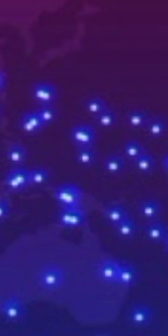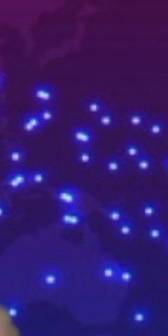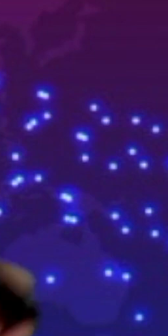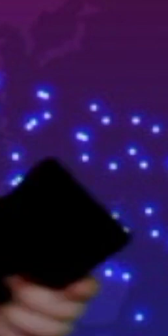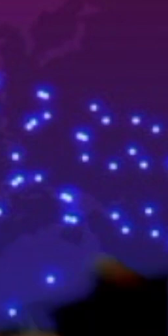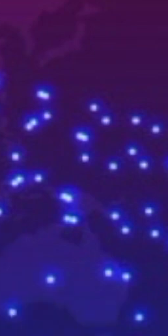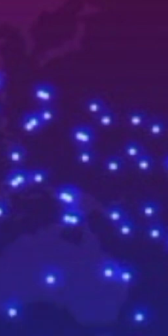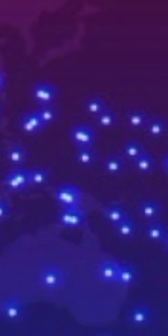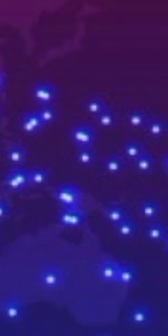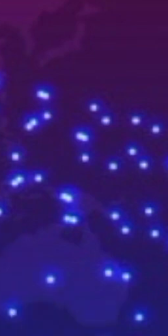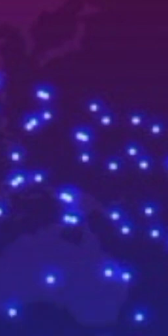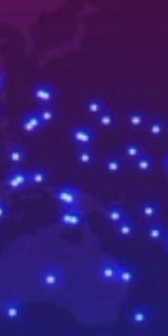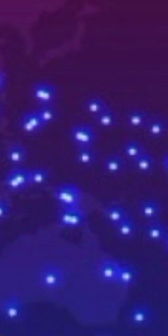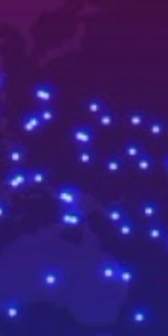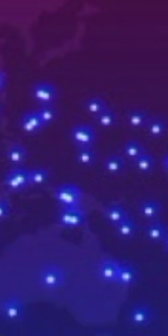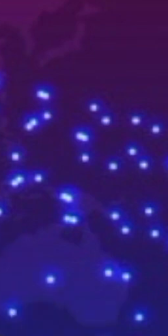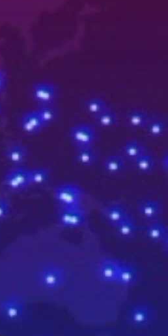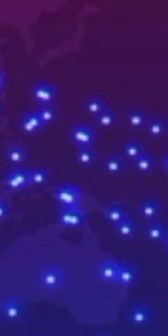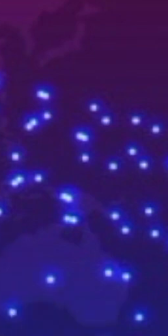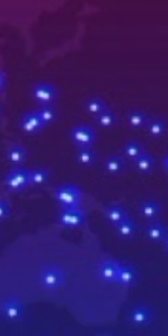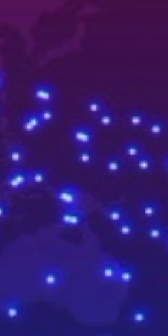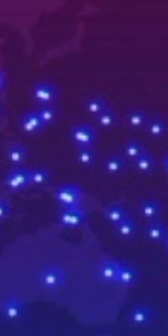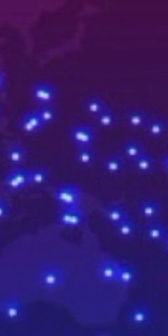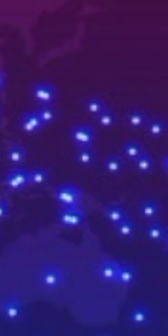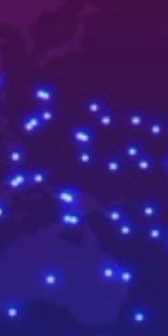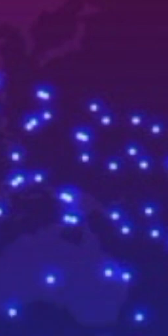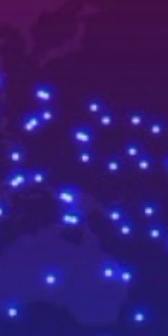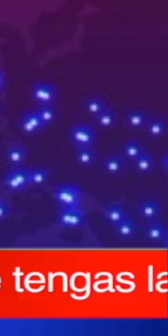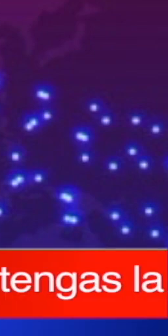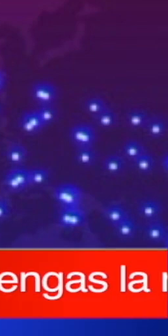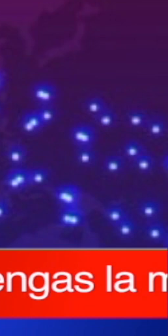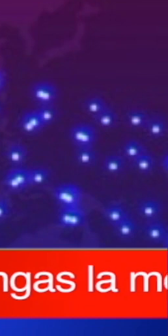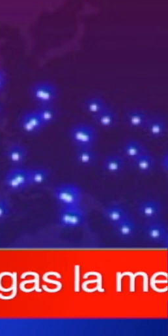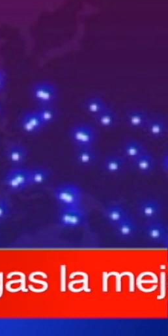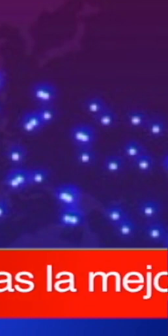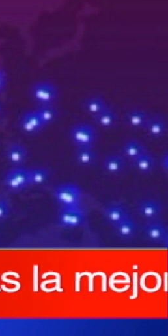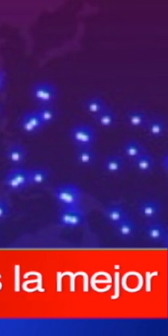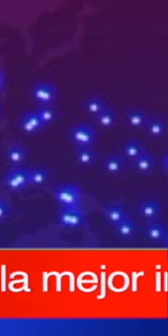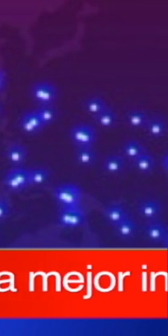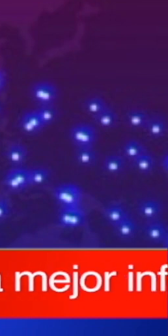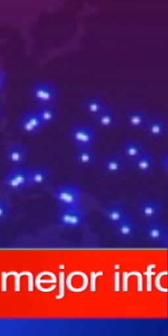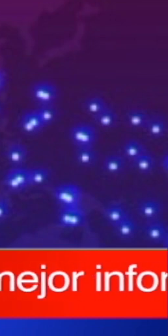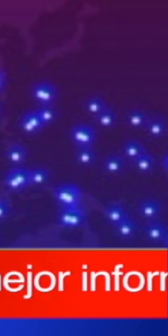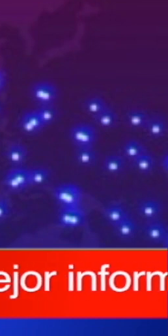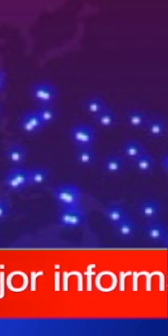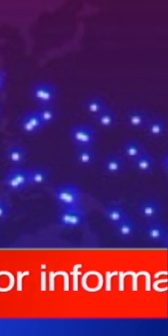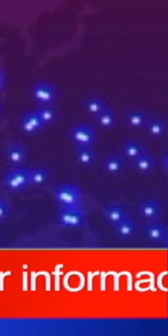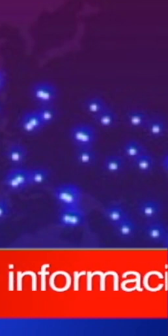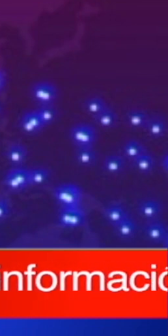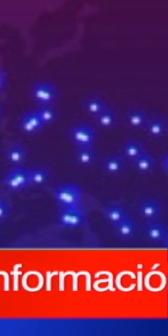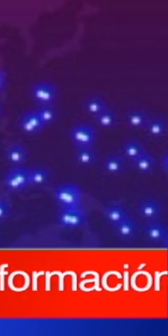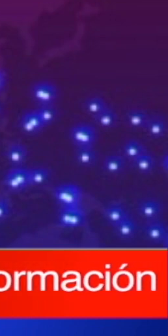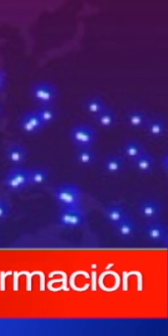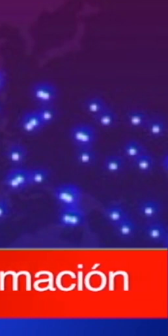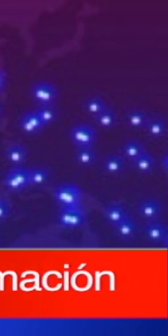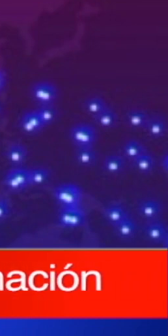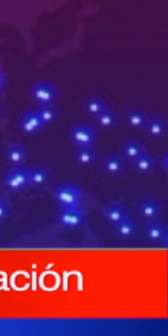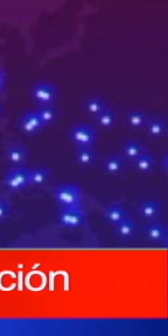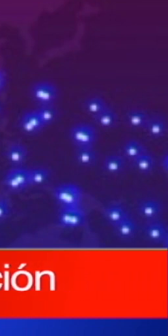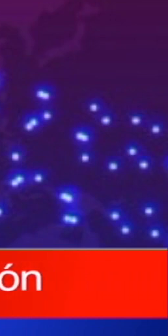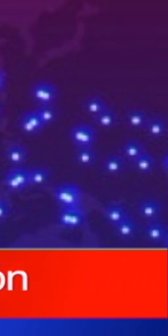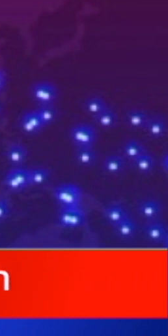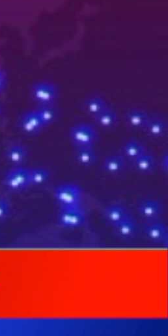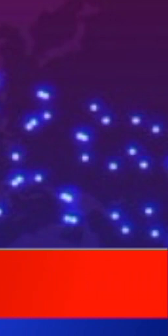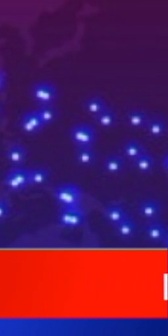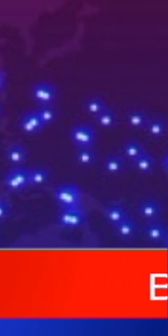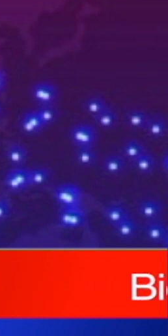que estarán rebuznando. Porque, como les digo, el presidente les acaba de pegar un jaque mate. Y bueno, eso sería